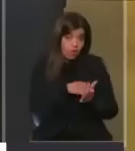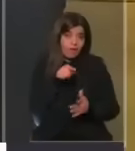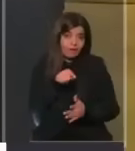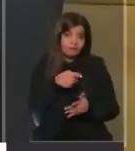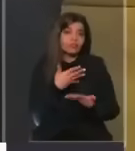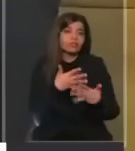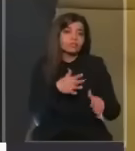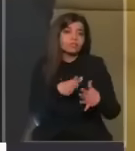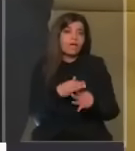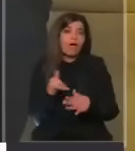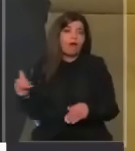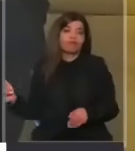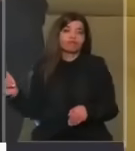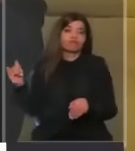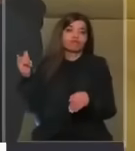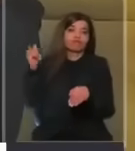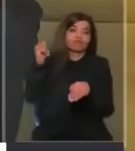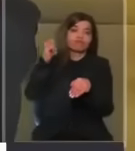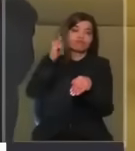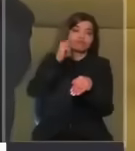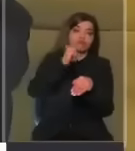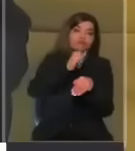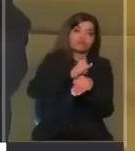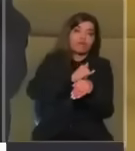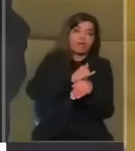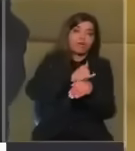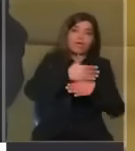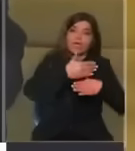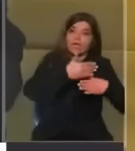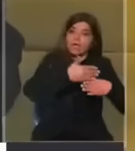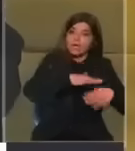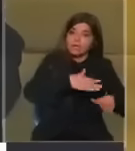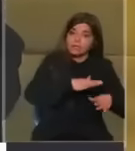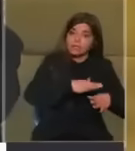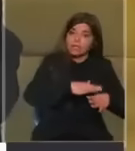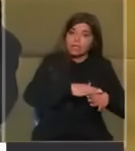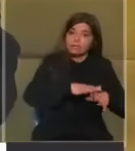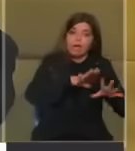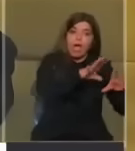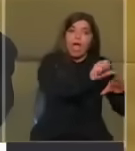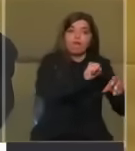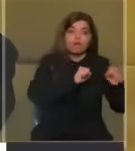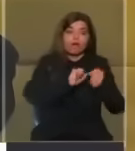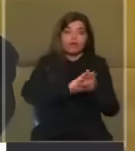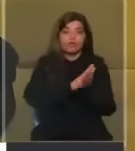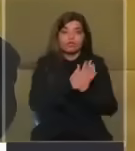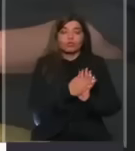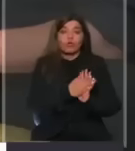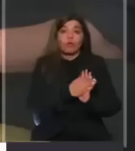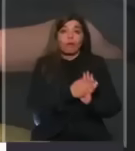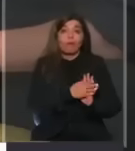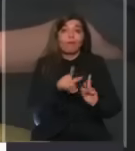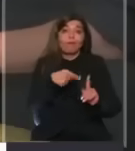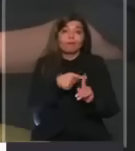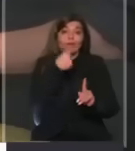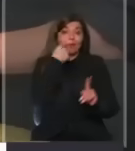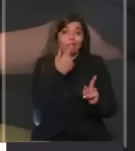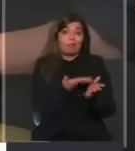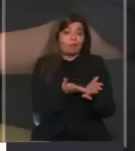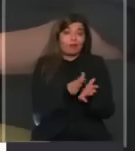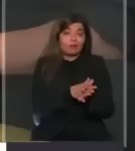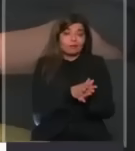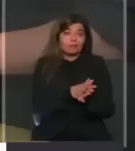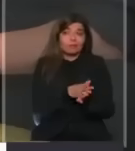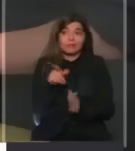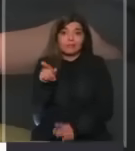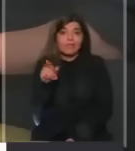que un avión se pudiera desviar y llegar hasta Hannah para poder sacarnos a todos nosotros y el cuerpo de Tony. Sí. Lo que más tranquilidad le dio a Irene